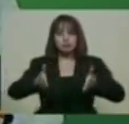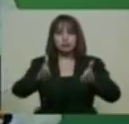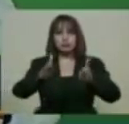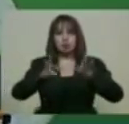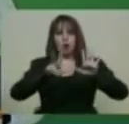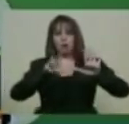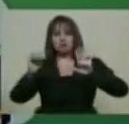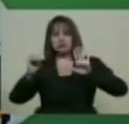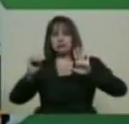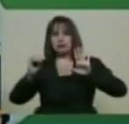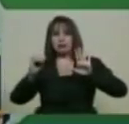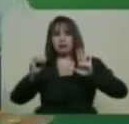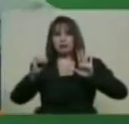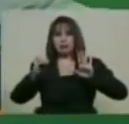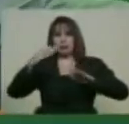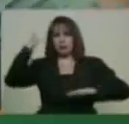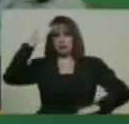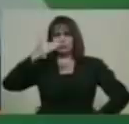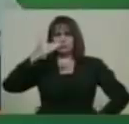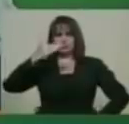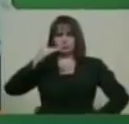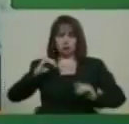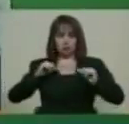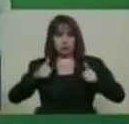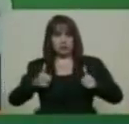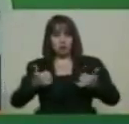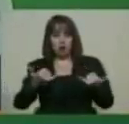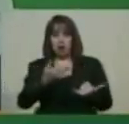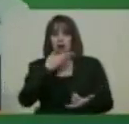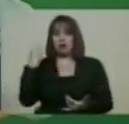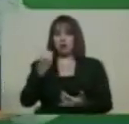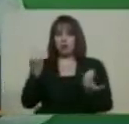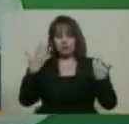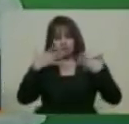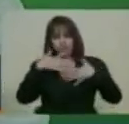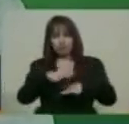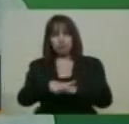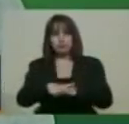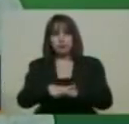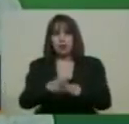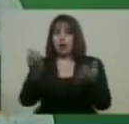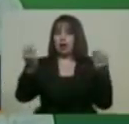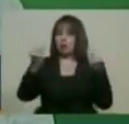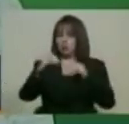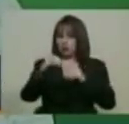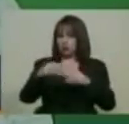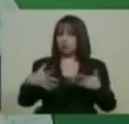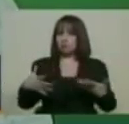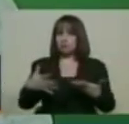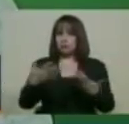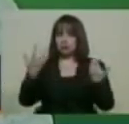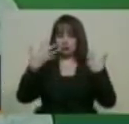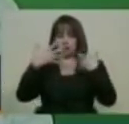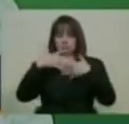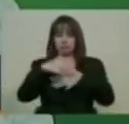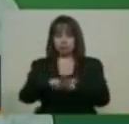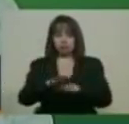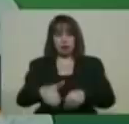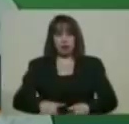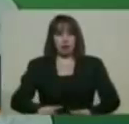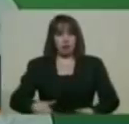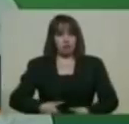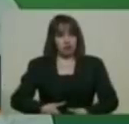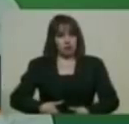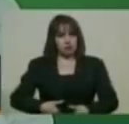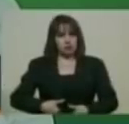80. Hay que integrar, estoy de acuerdo con integrar el esfuerzo,